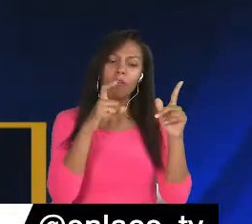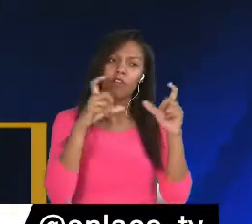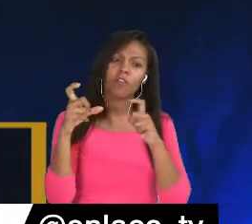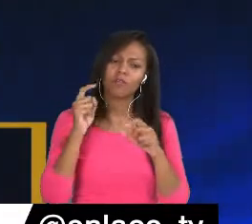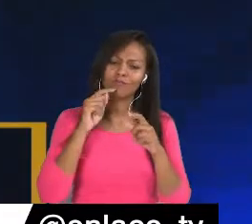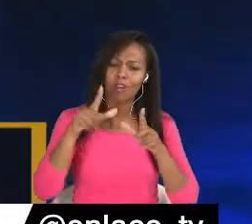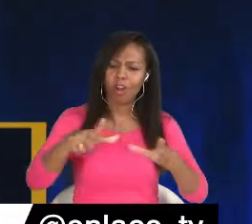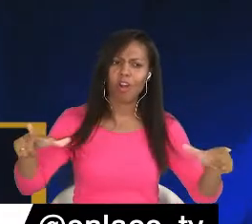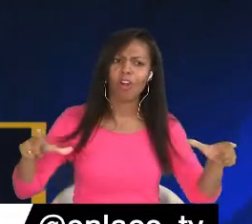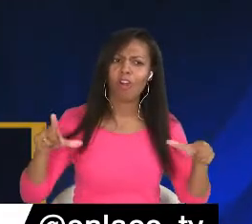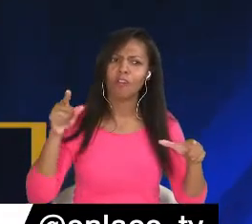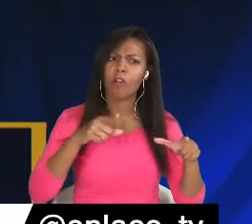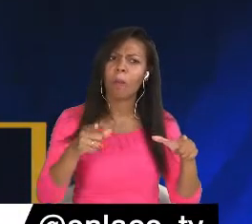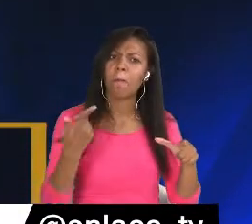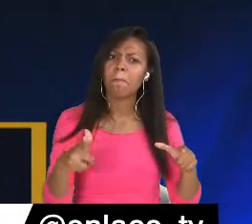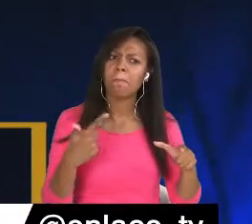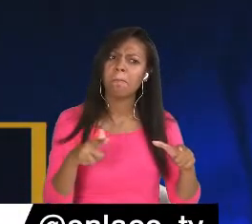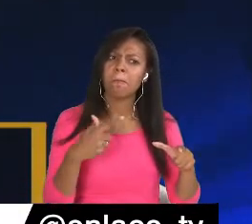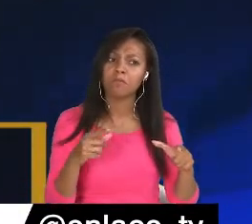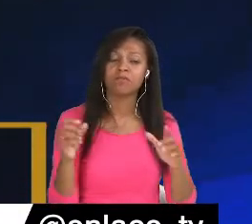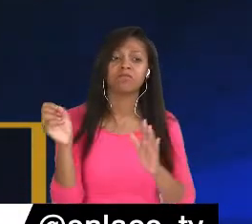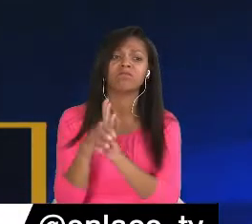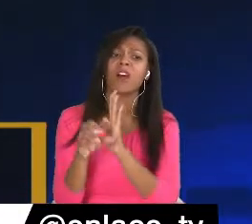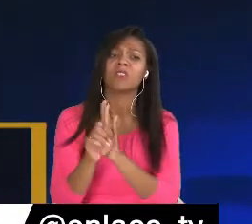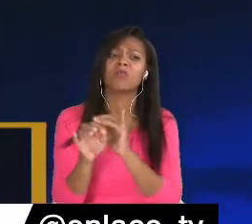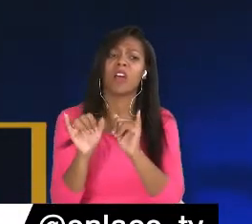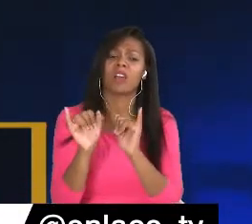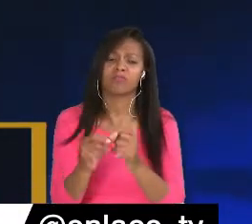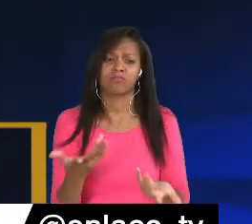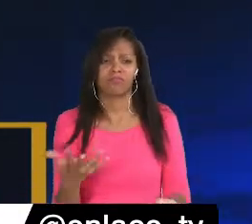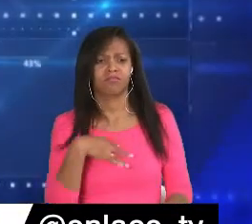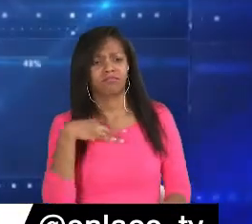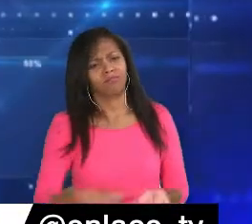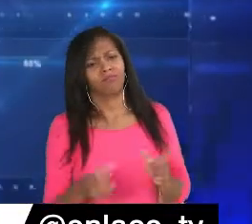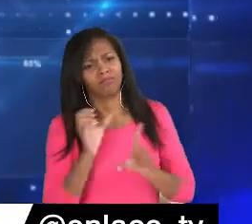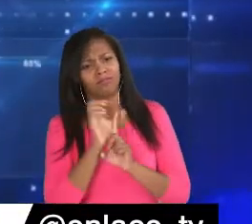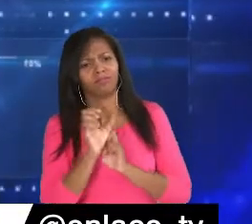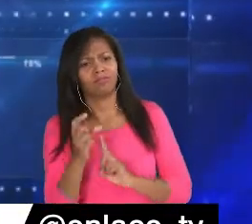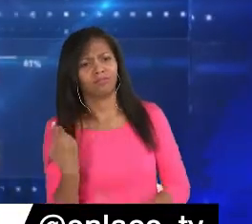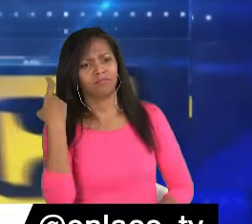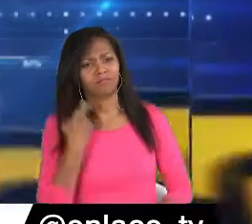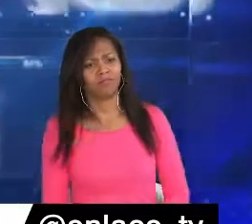está convertido en un verdadero basurero. Cultura ciudadana, señores.